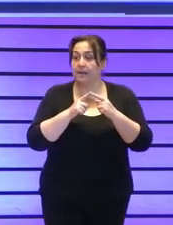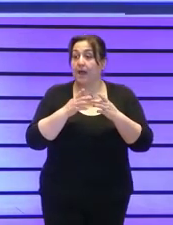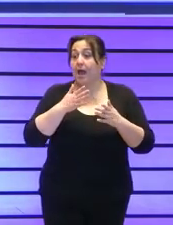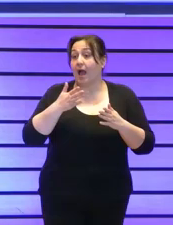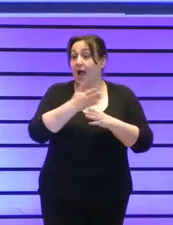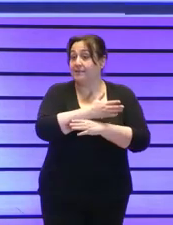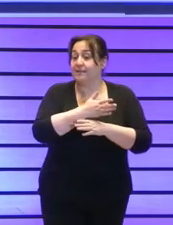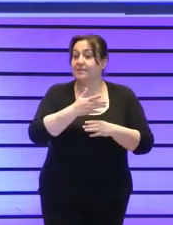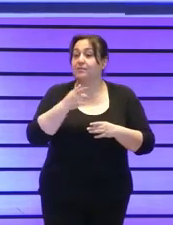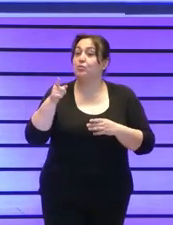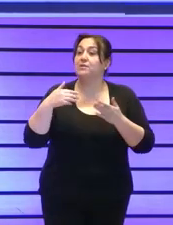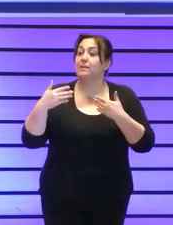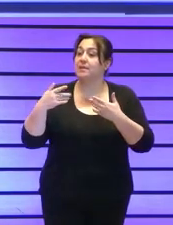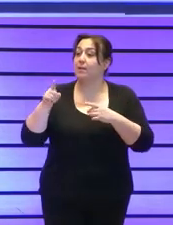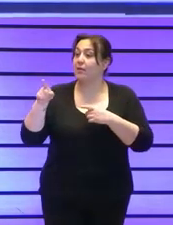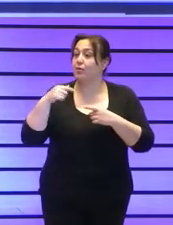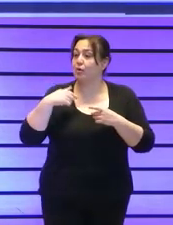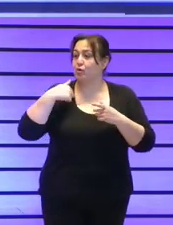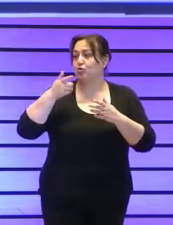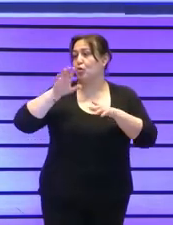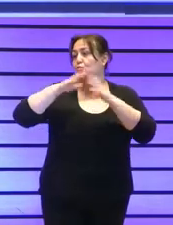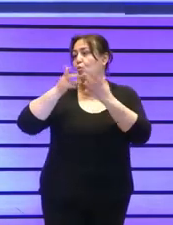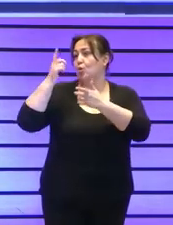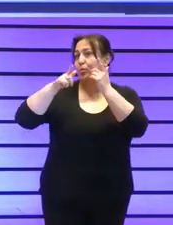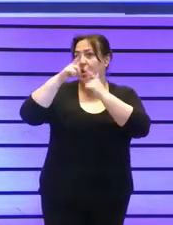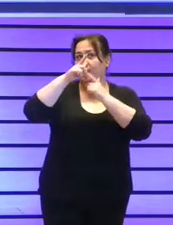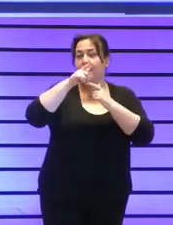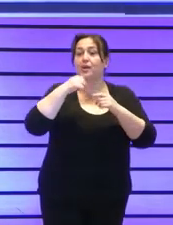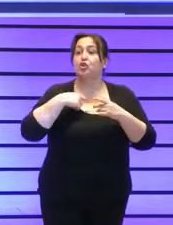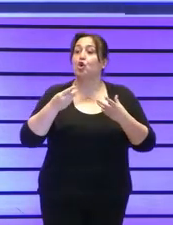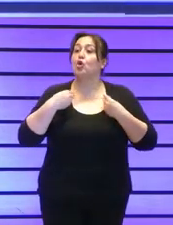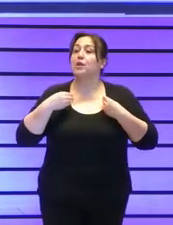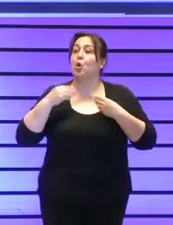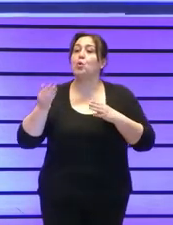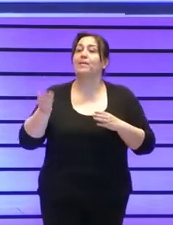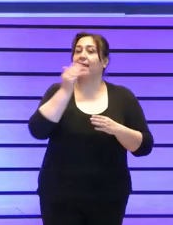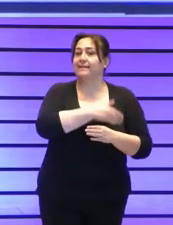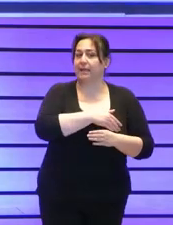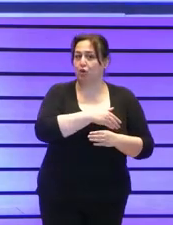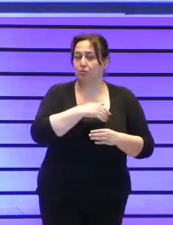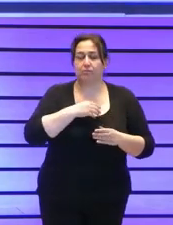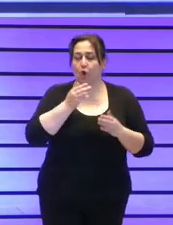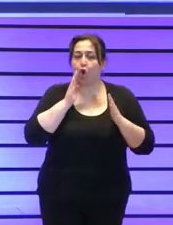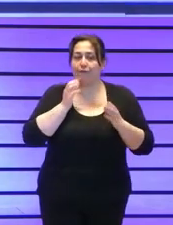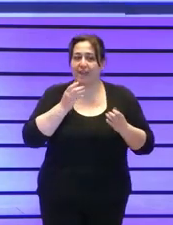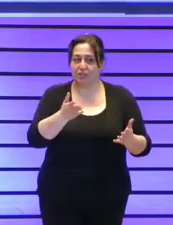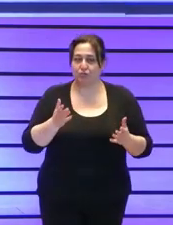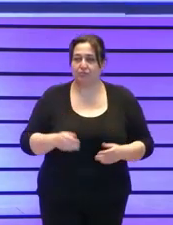Antes hablabas de lo viajada que andaba, ¿no? Yo tengo una vida anterior, lo confieso, ¿no? Entonces,